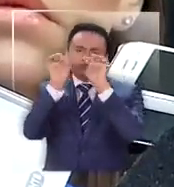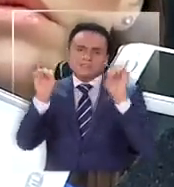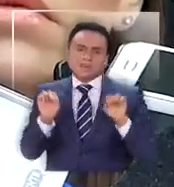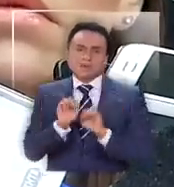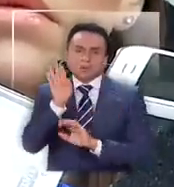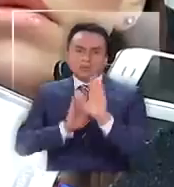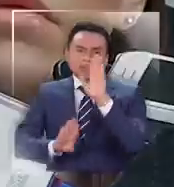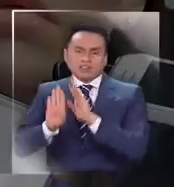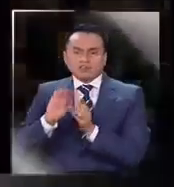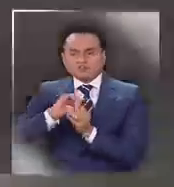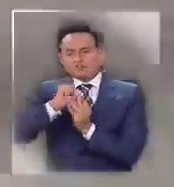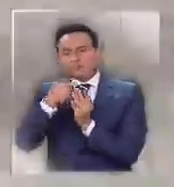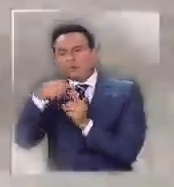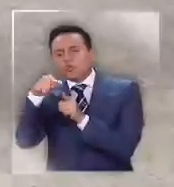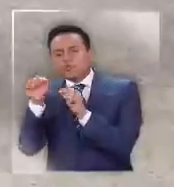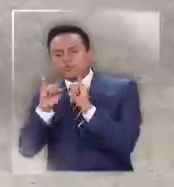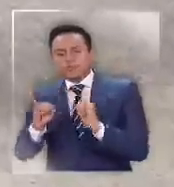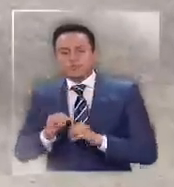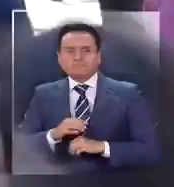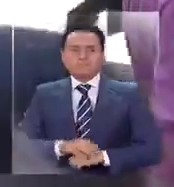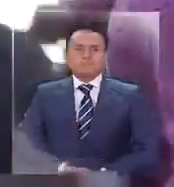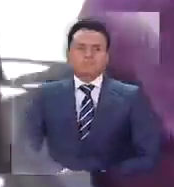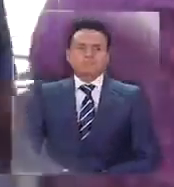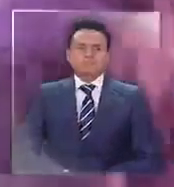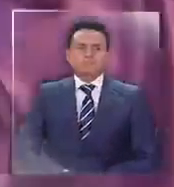de cuidados alternativos.